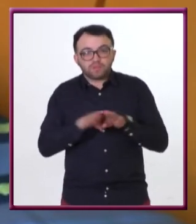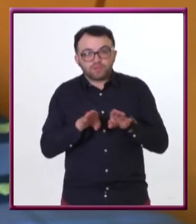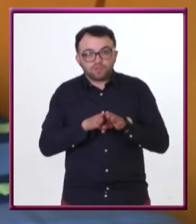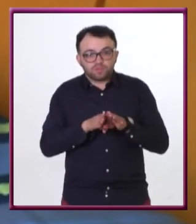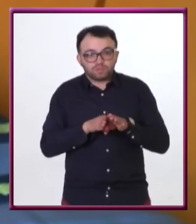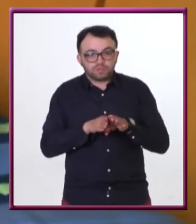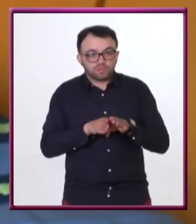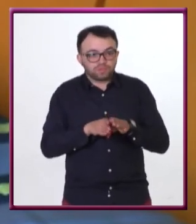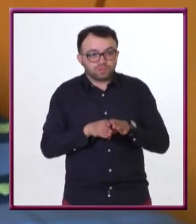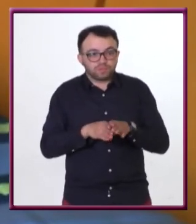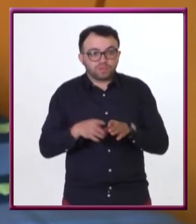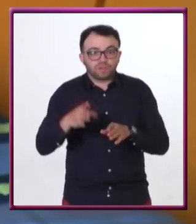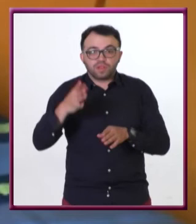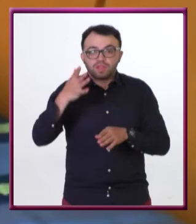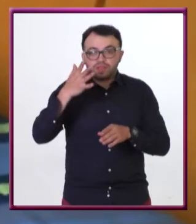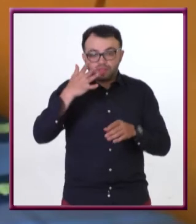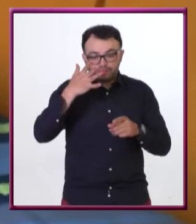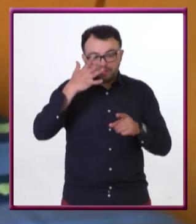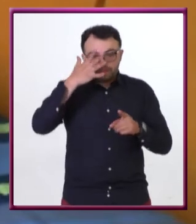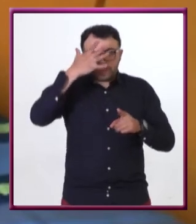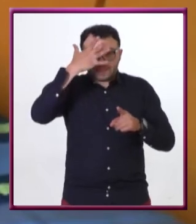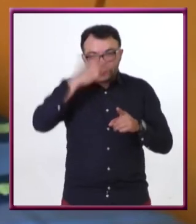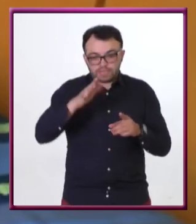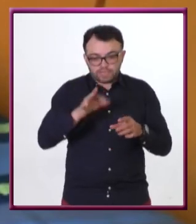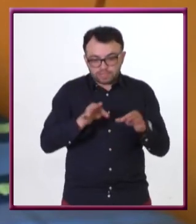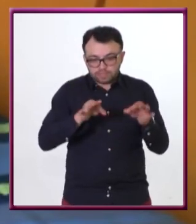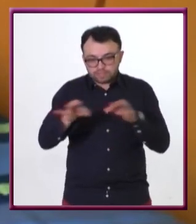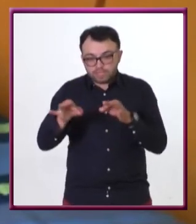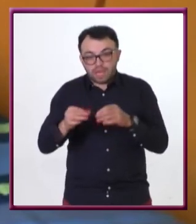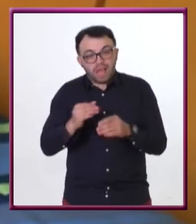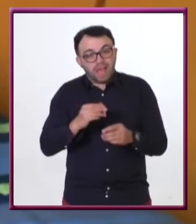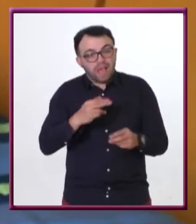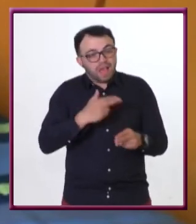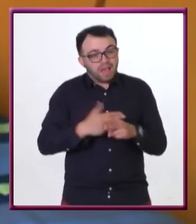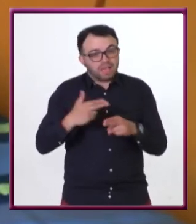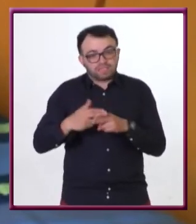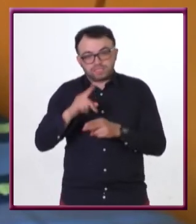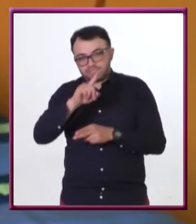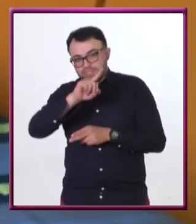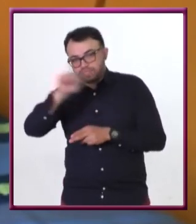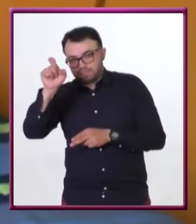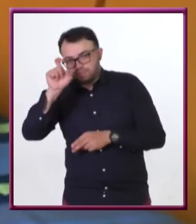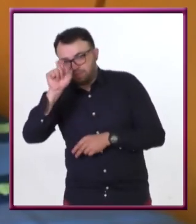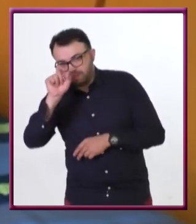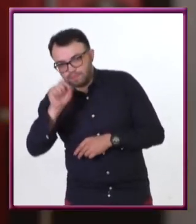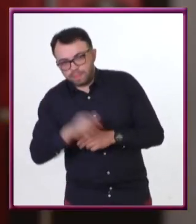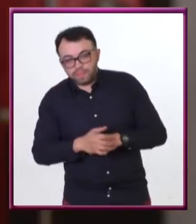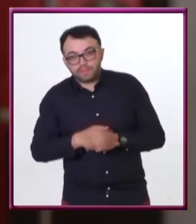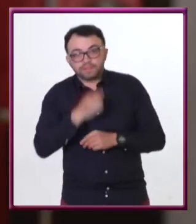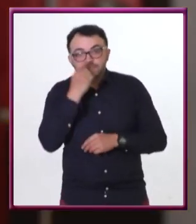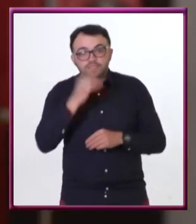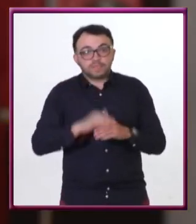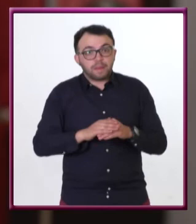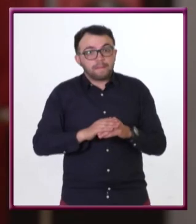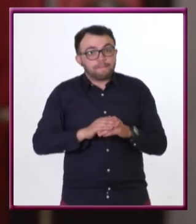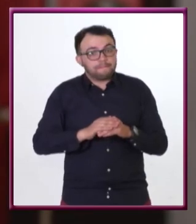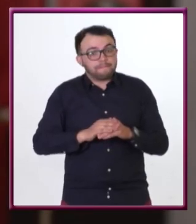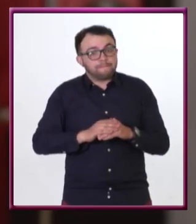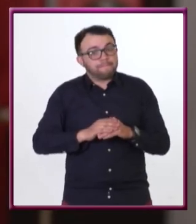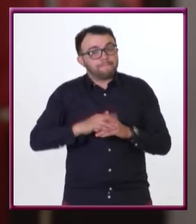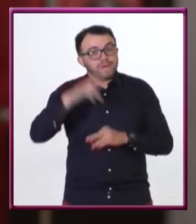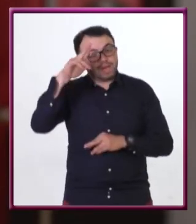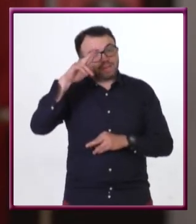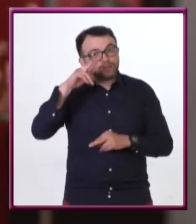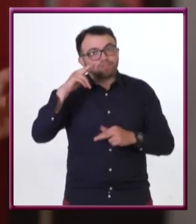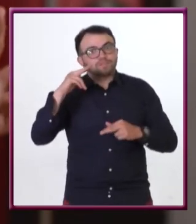de posibilidades son 10 a la 120. Wow. Que es un número mayor que la cantidad de átomos en el universo. Perfecto. Para